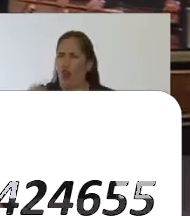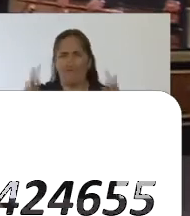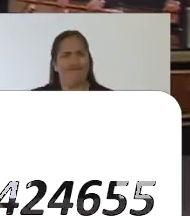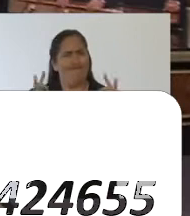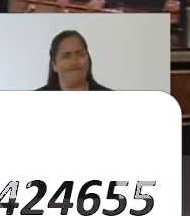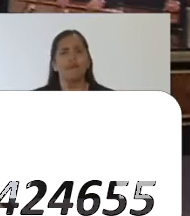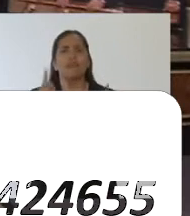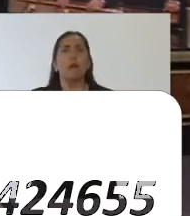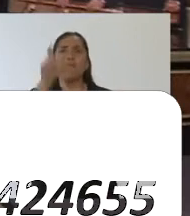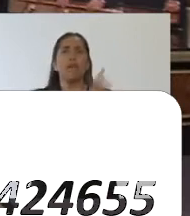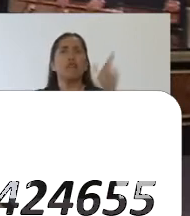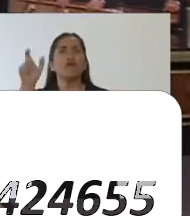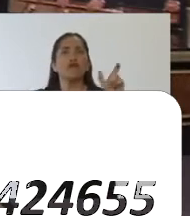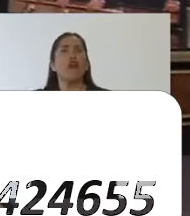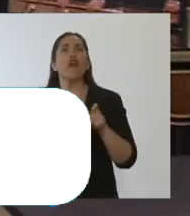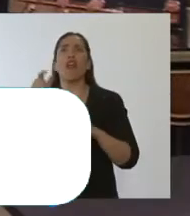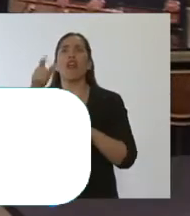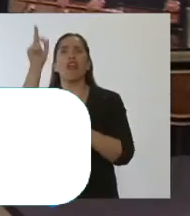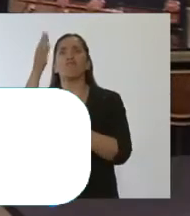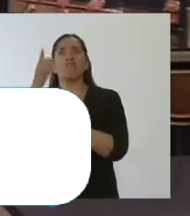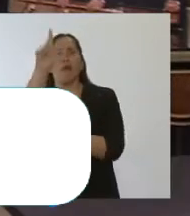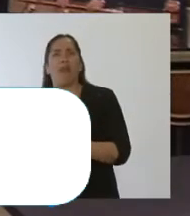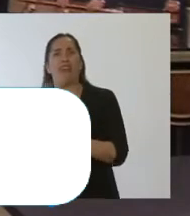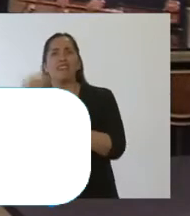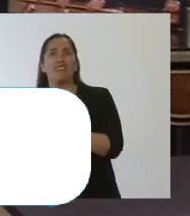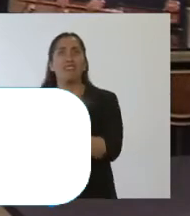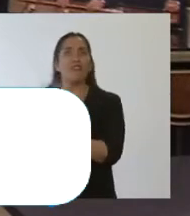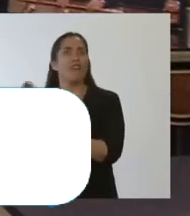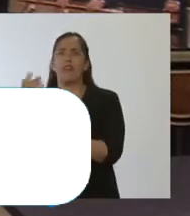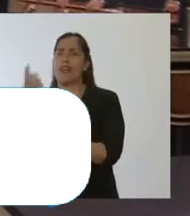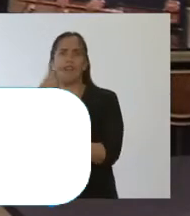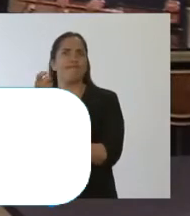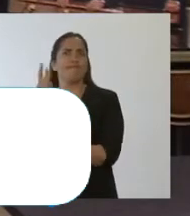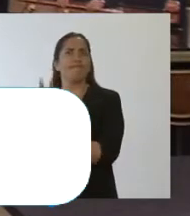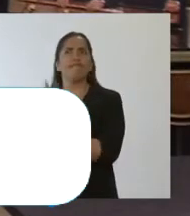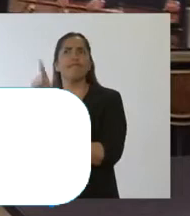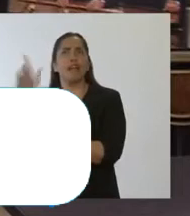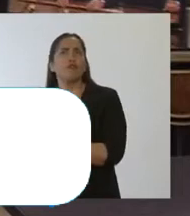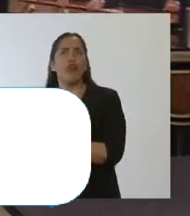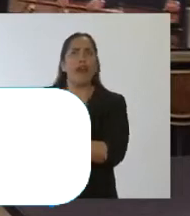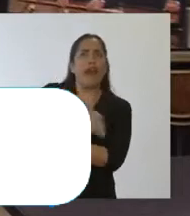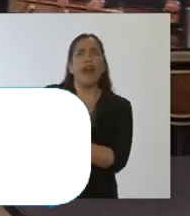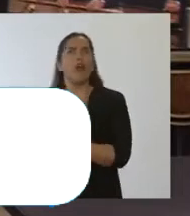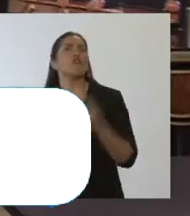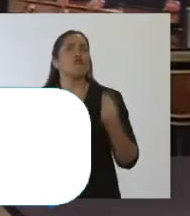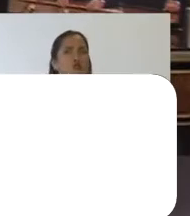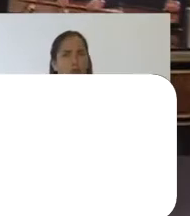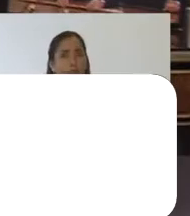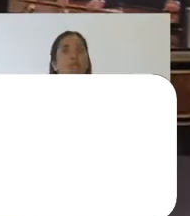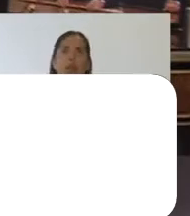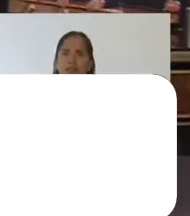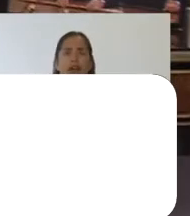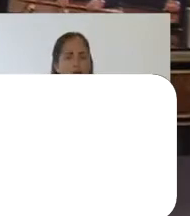del movimiento de personas en nuestras fronteras. Cada responsable tiene un papel que cumplir. El Estado está